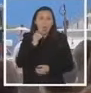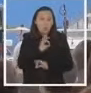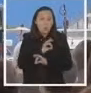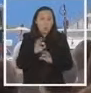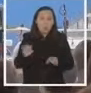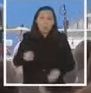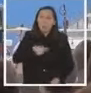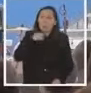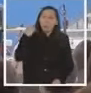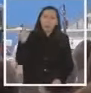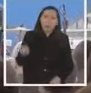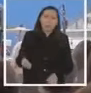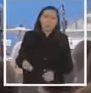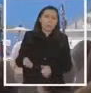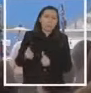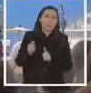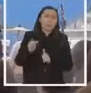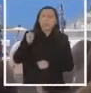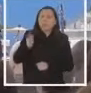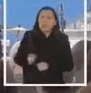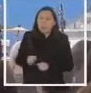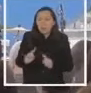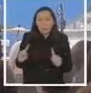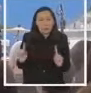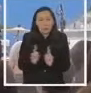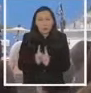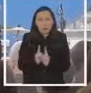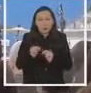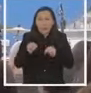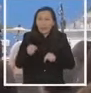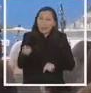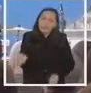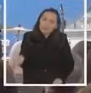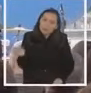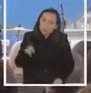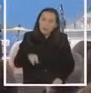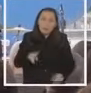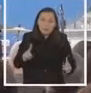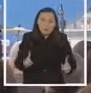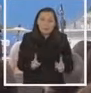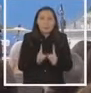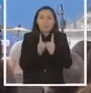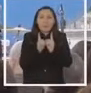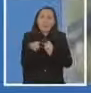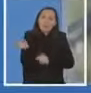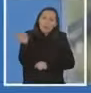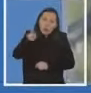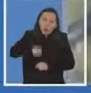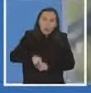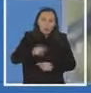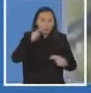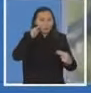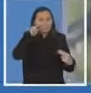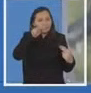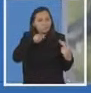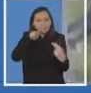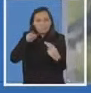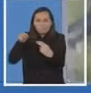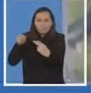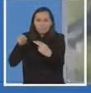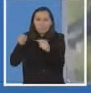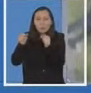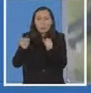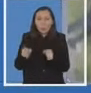está vencido, su derrota siempre es breve. Y aquí volvemos a encontrarnos, volvemos a mirarnos a las caras